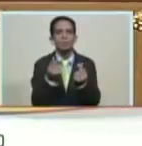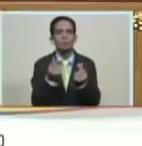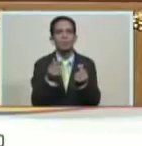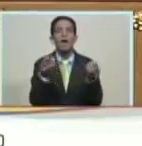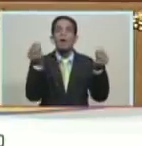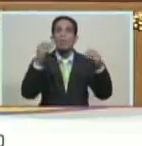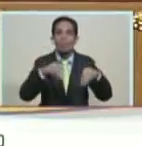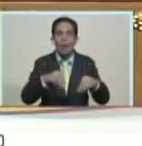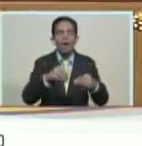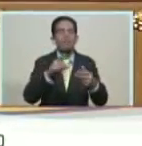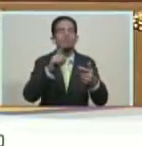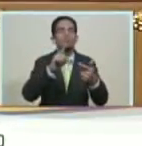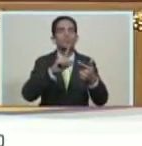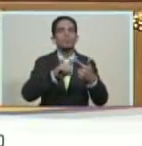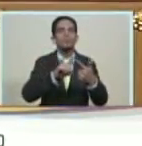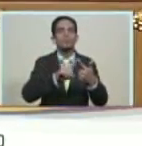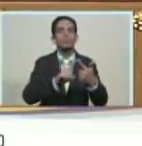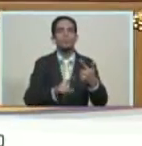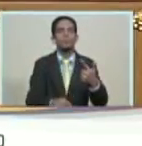productivos,